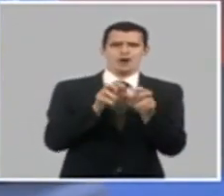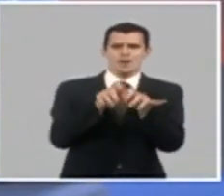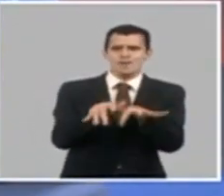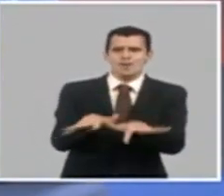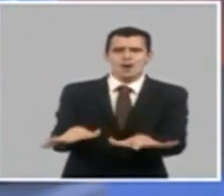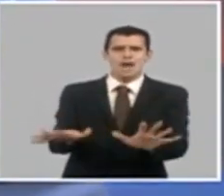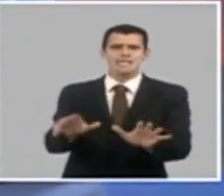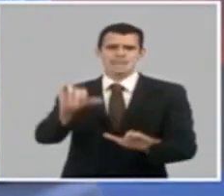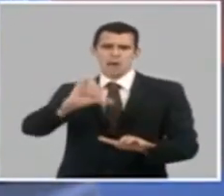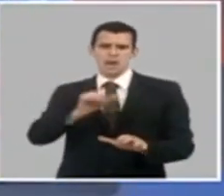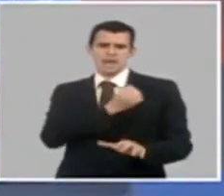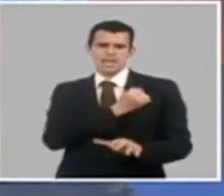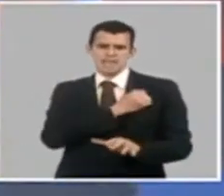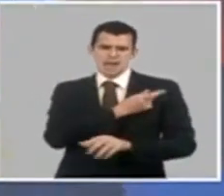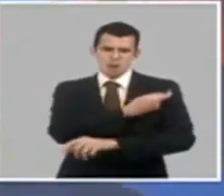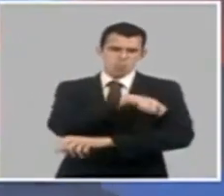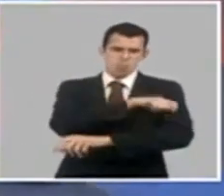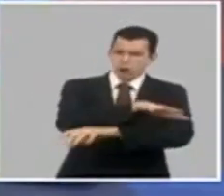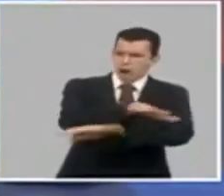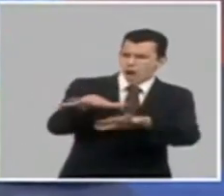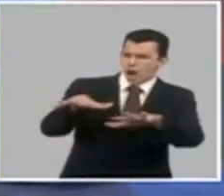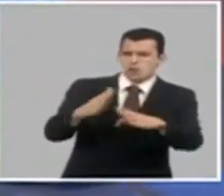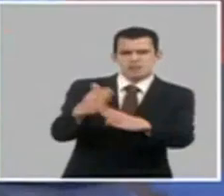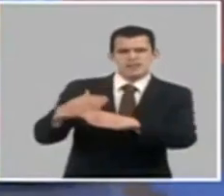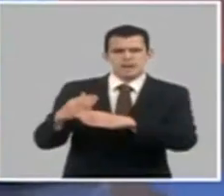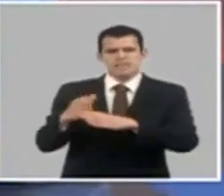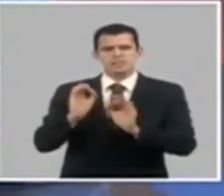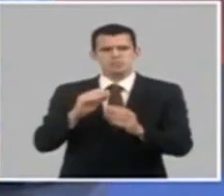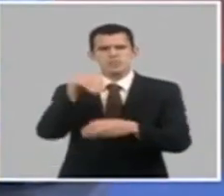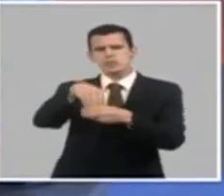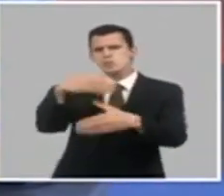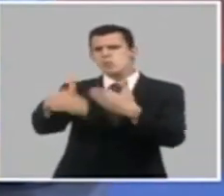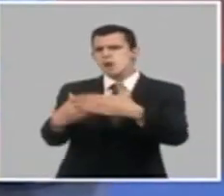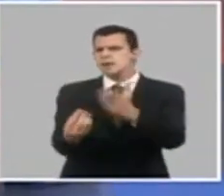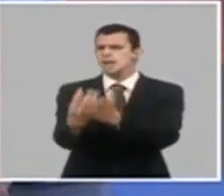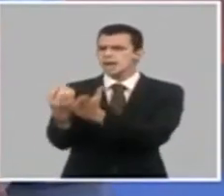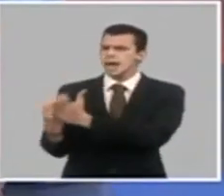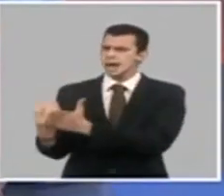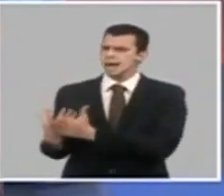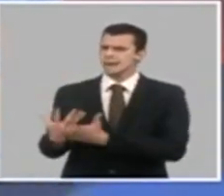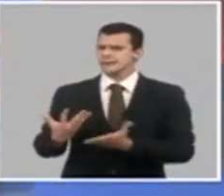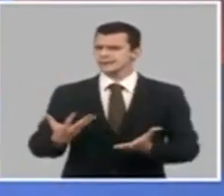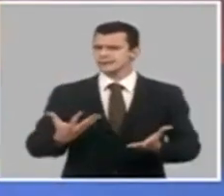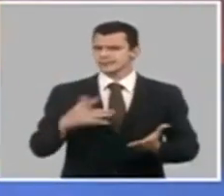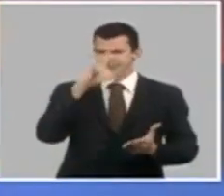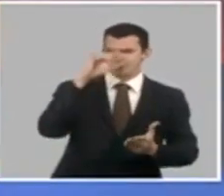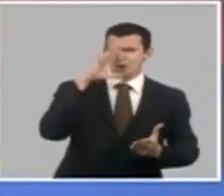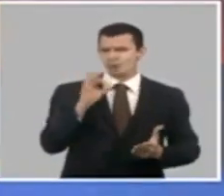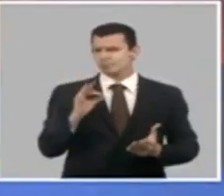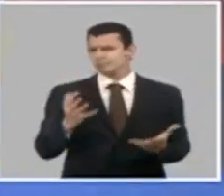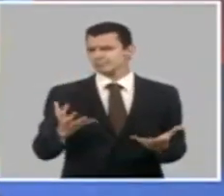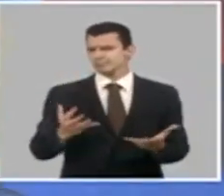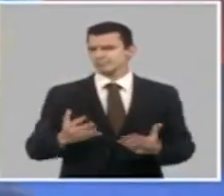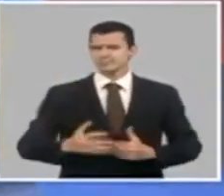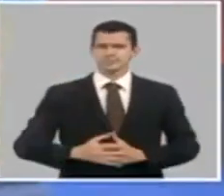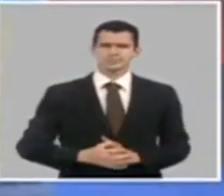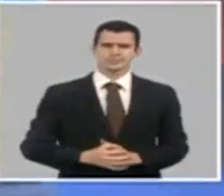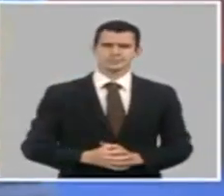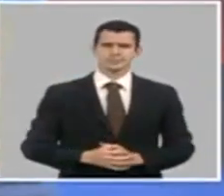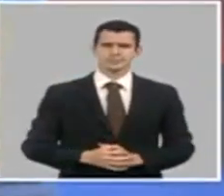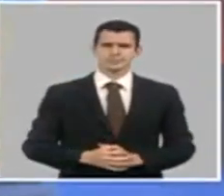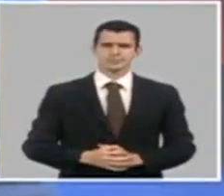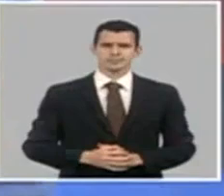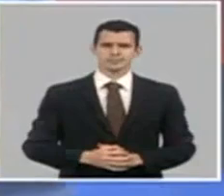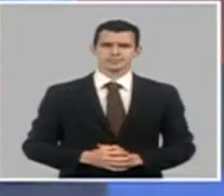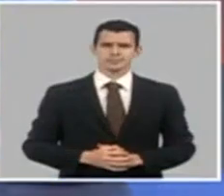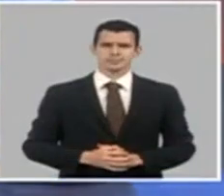confianza en instituciones de otros países o no y si a esto si esto se lo hicieron